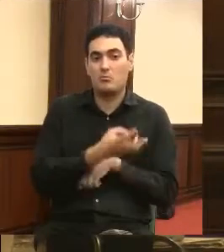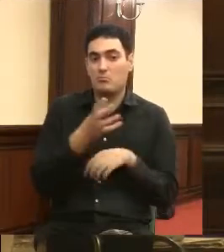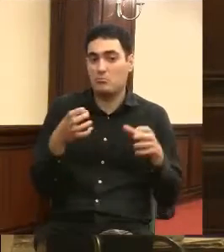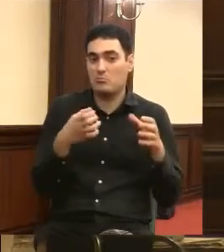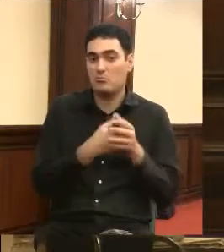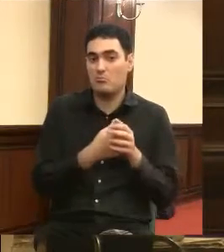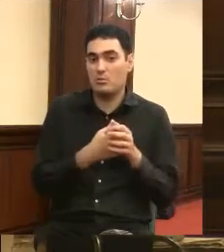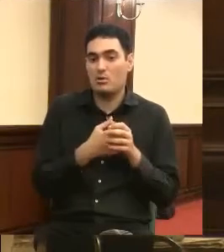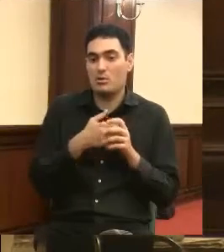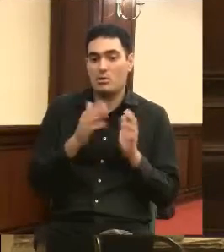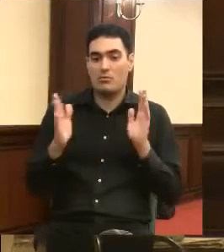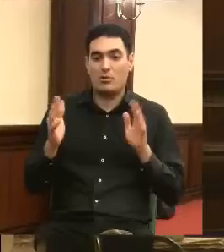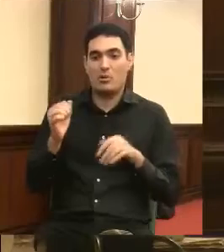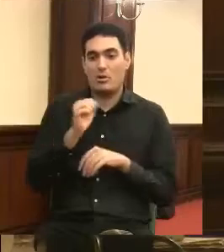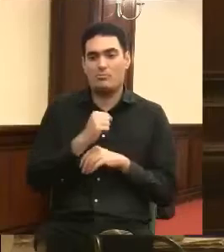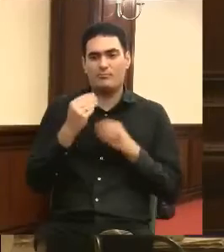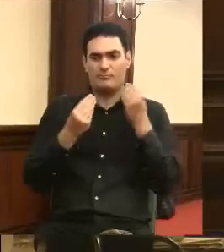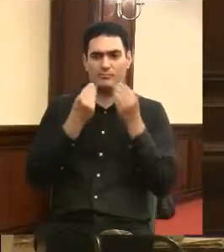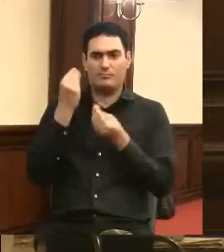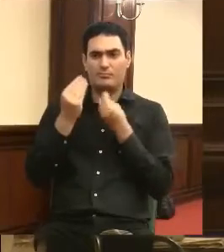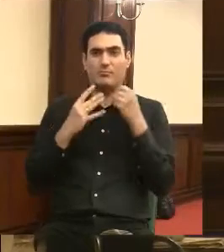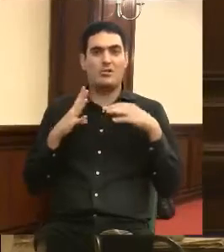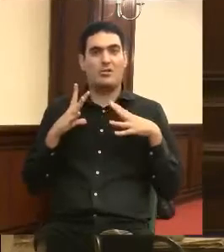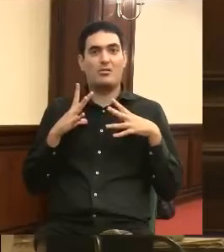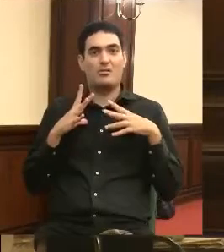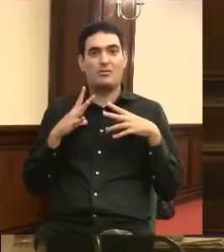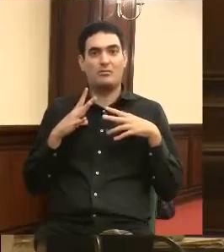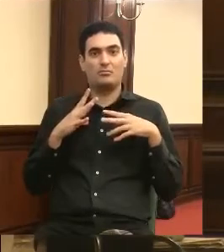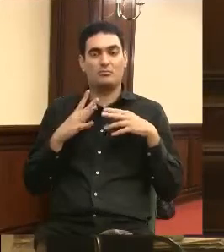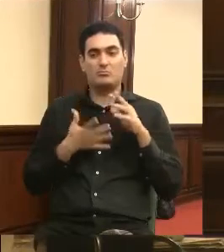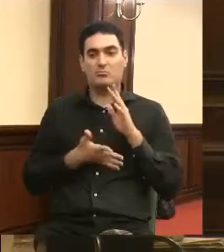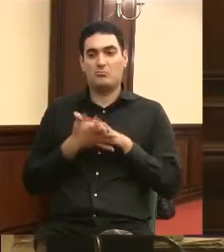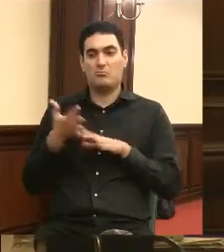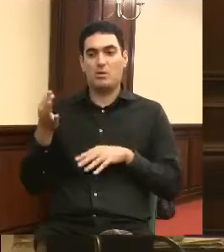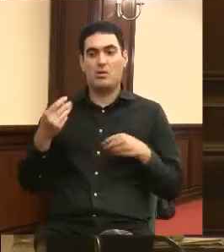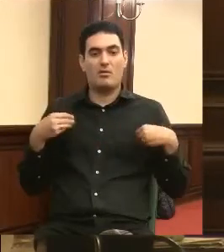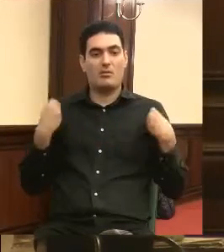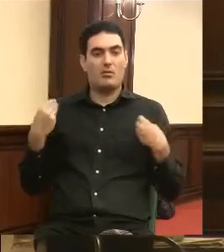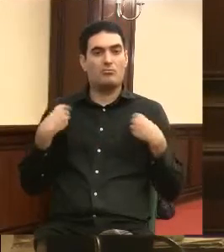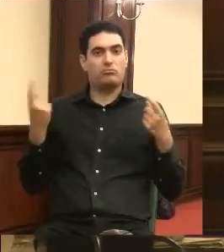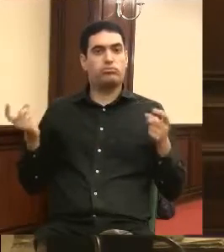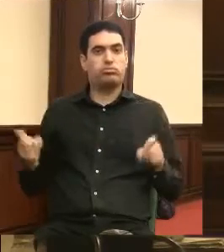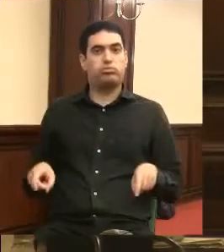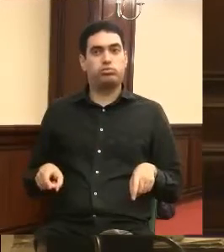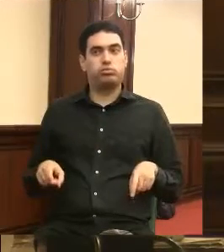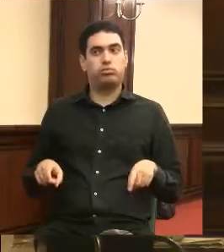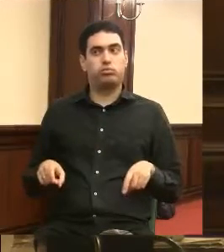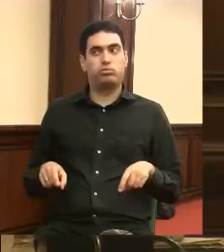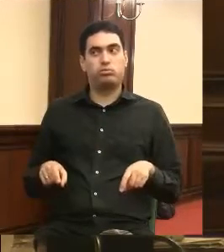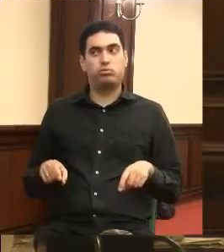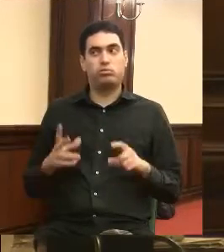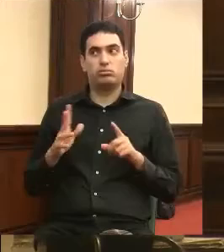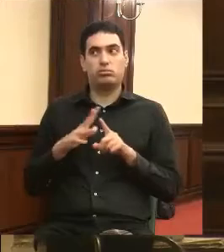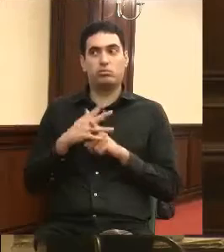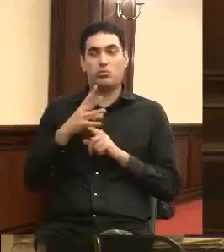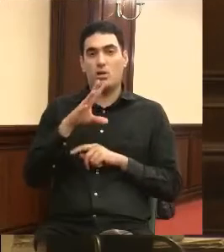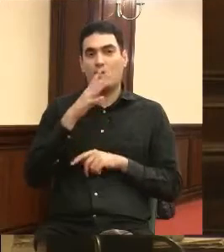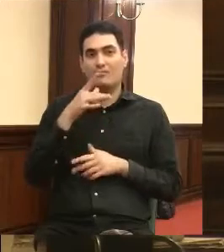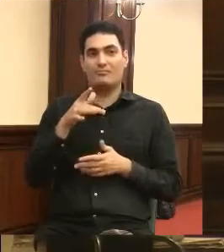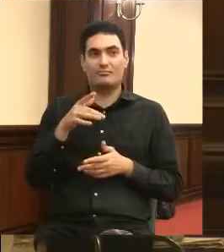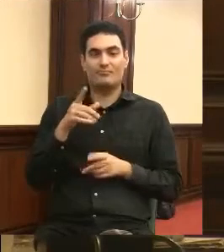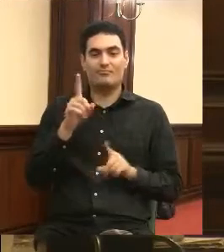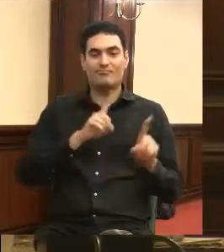que seguramente en esta época del año deberían de estar pensando en tomar sus vacaciones y disfrutar de su descanso y que en estos